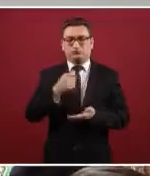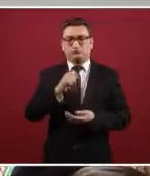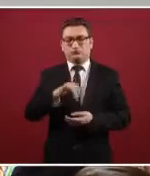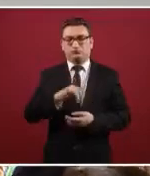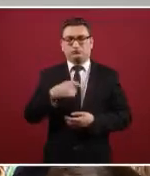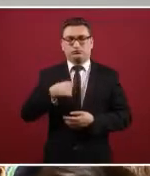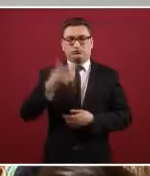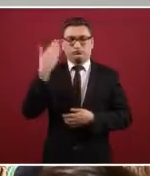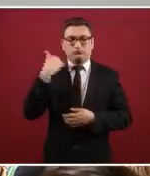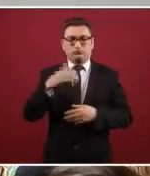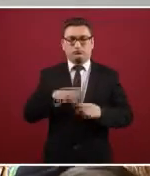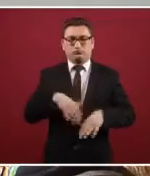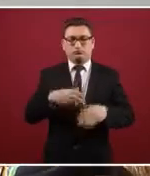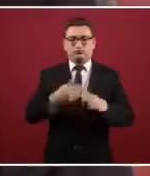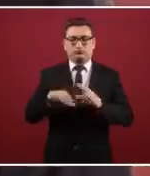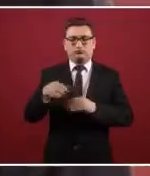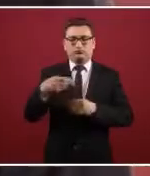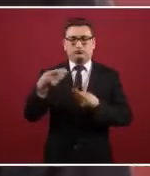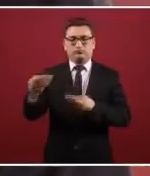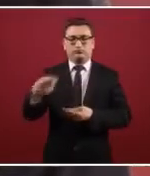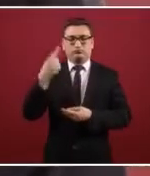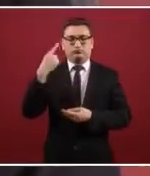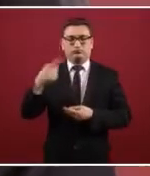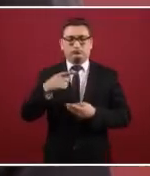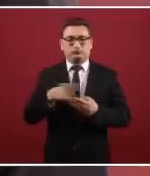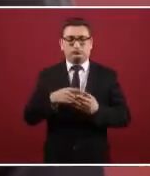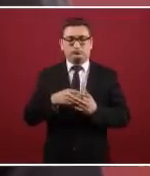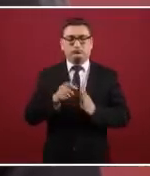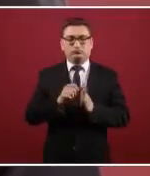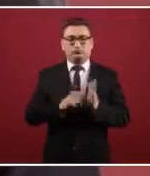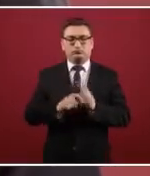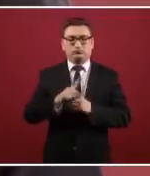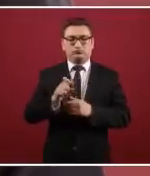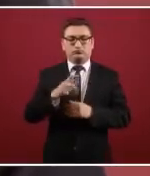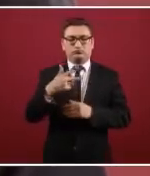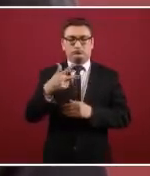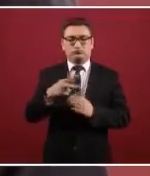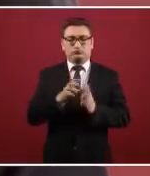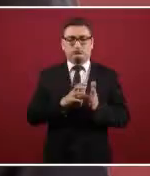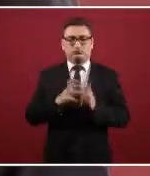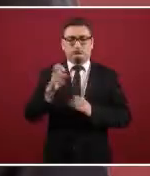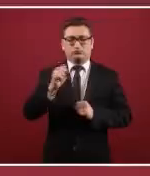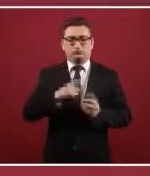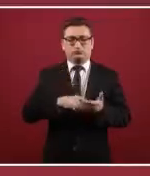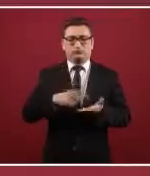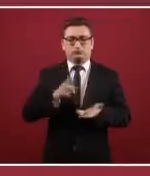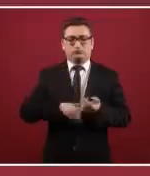esa iniciativa para modificar el 108 constitucional